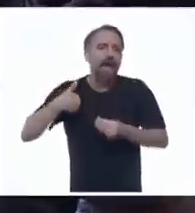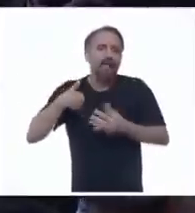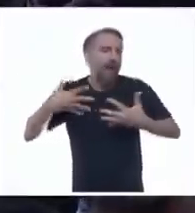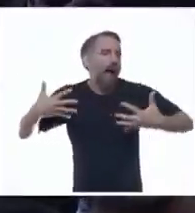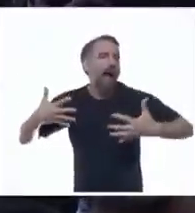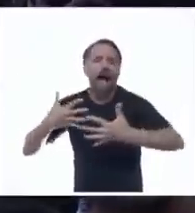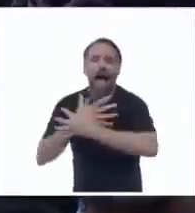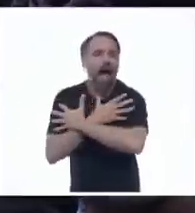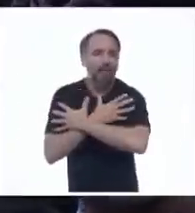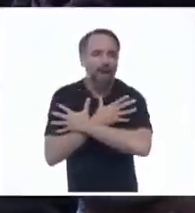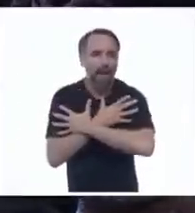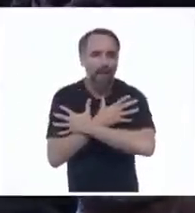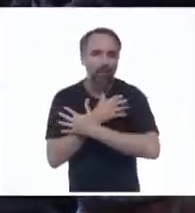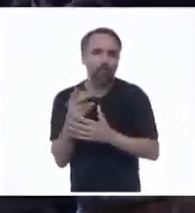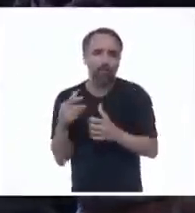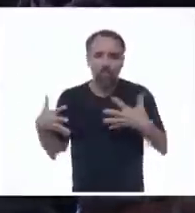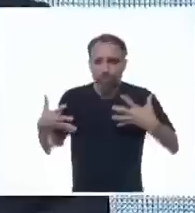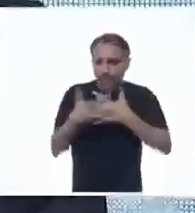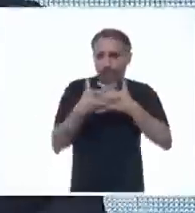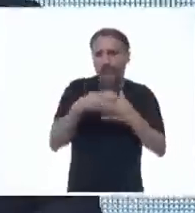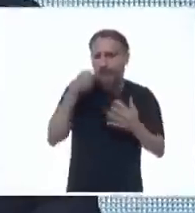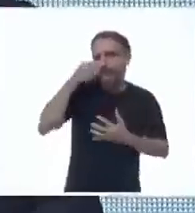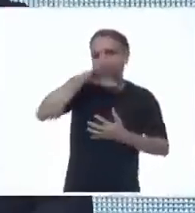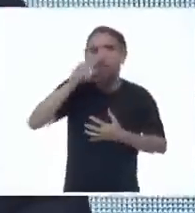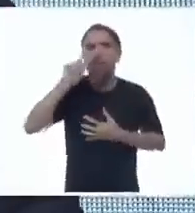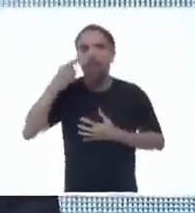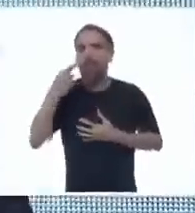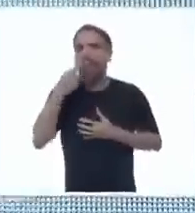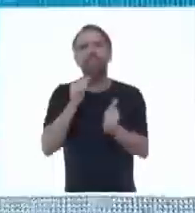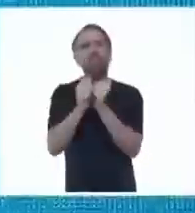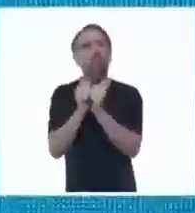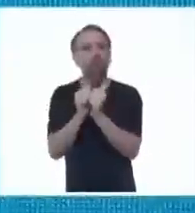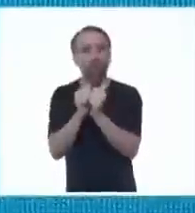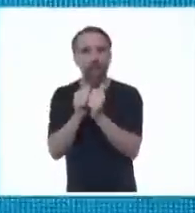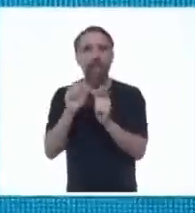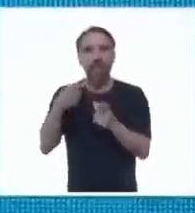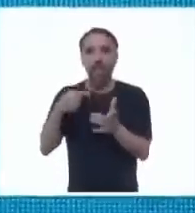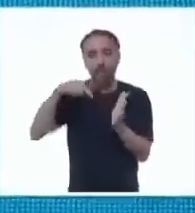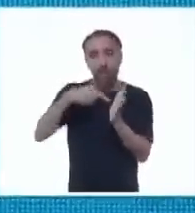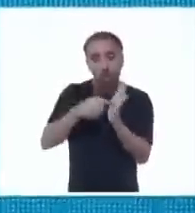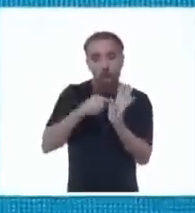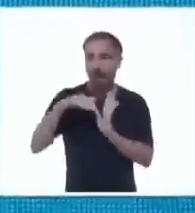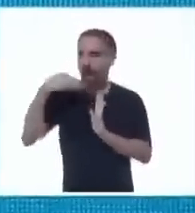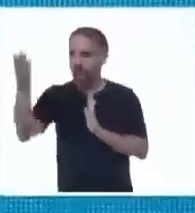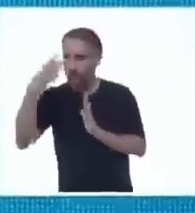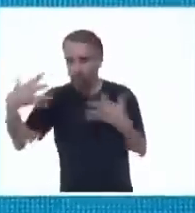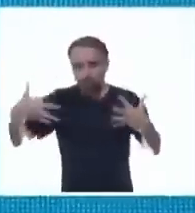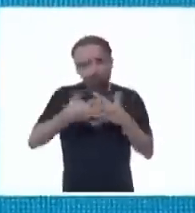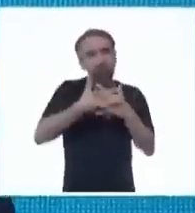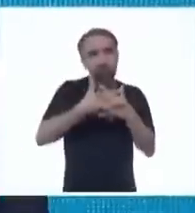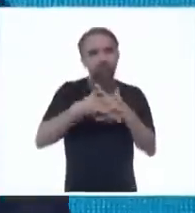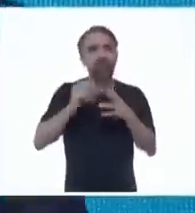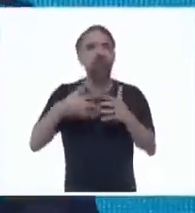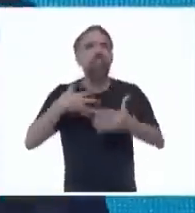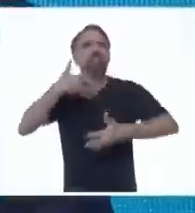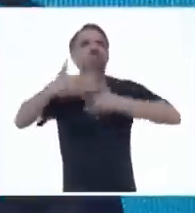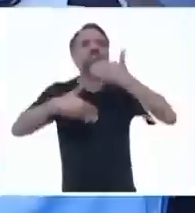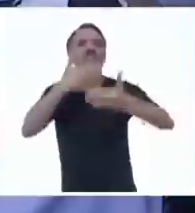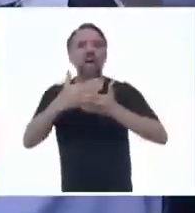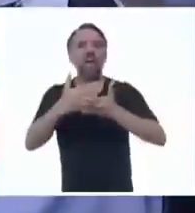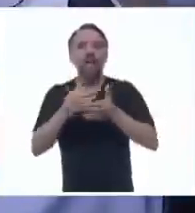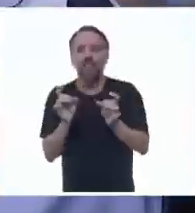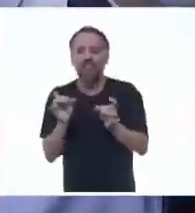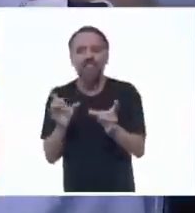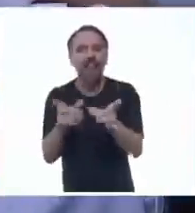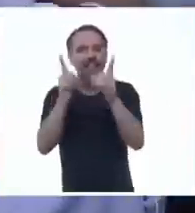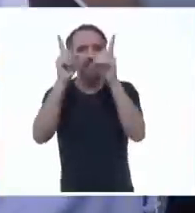del campo y la industria, del interior y la ciudad, en la Argentina del desarrollo ferroviario,